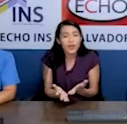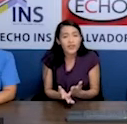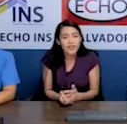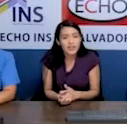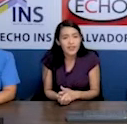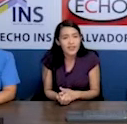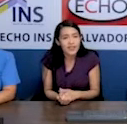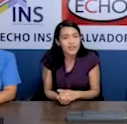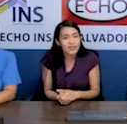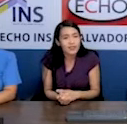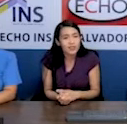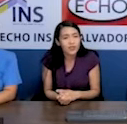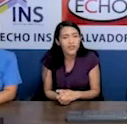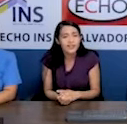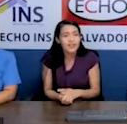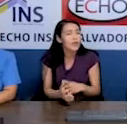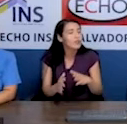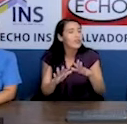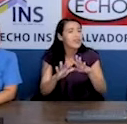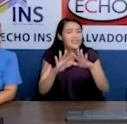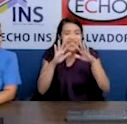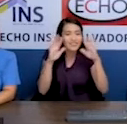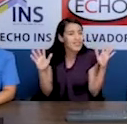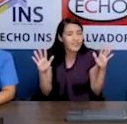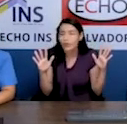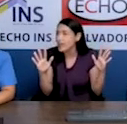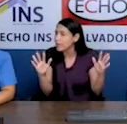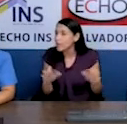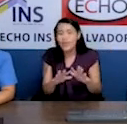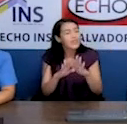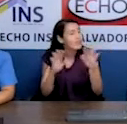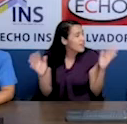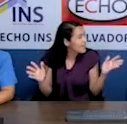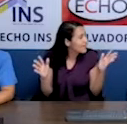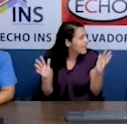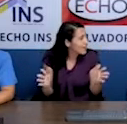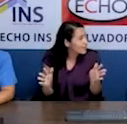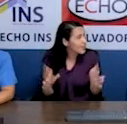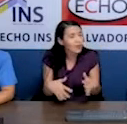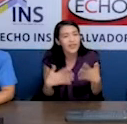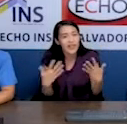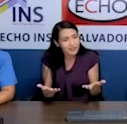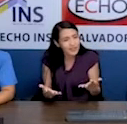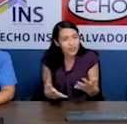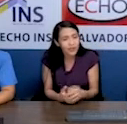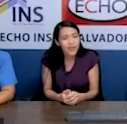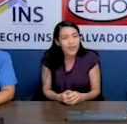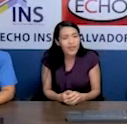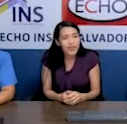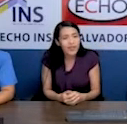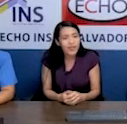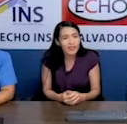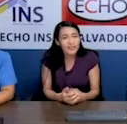les enumero esta serie de situaciones, creo que ustedes ya están recordando diferentes casos a los que han